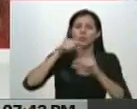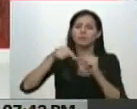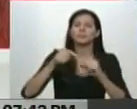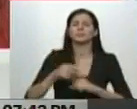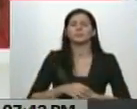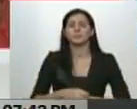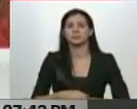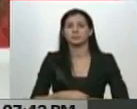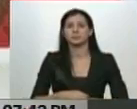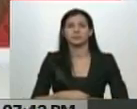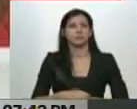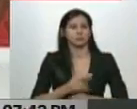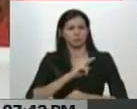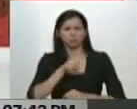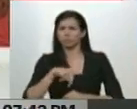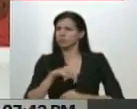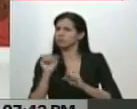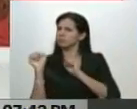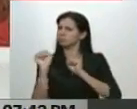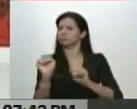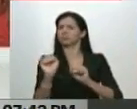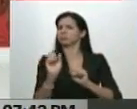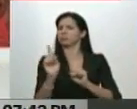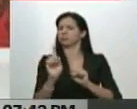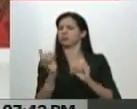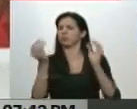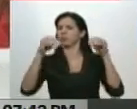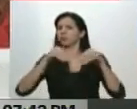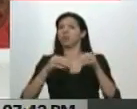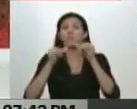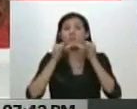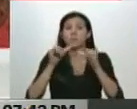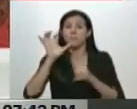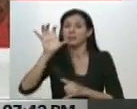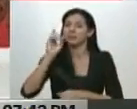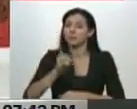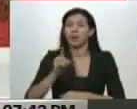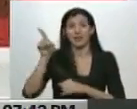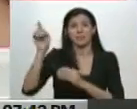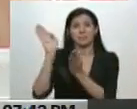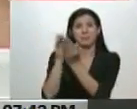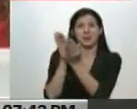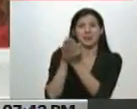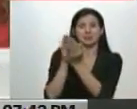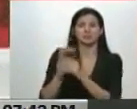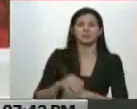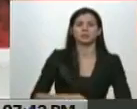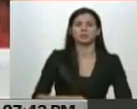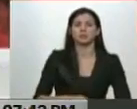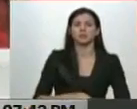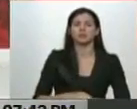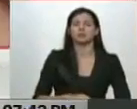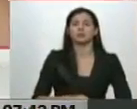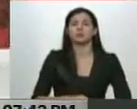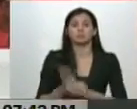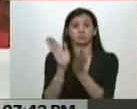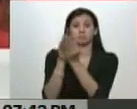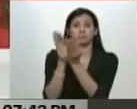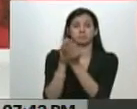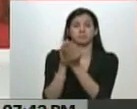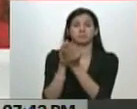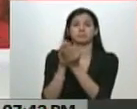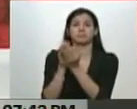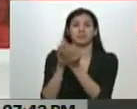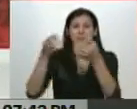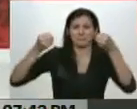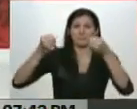que todos condenamos. Hay que informarle al país que Margarita, el interno judicial de Nueva Esparta, ubicado en